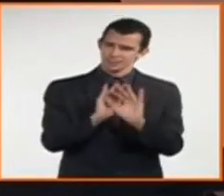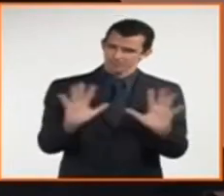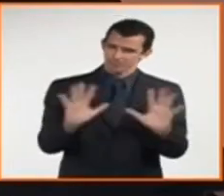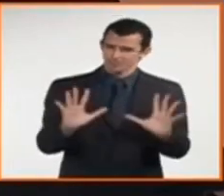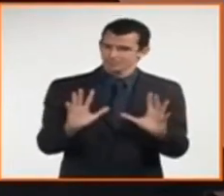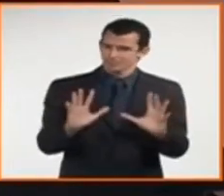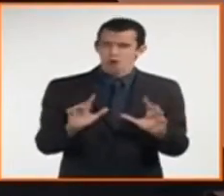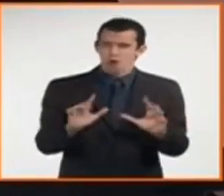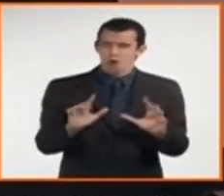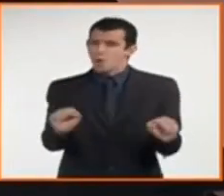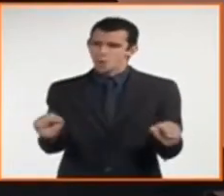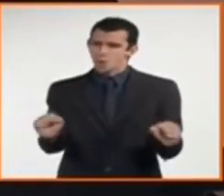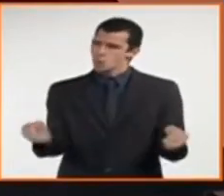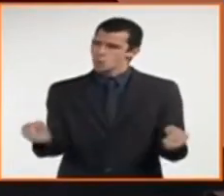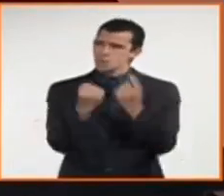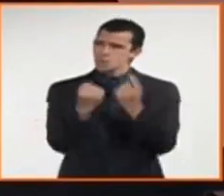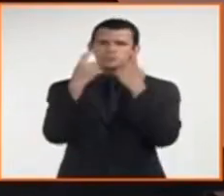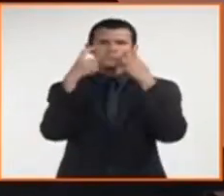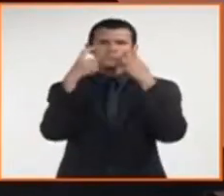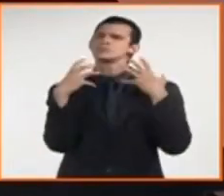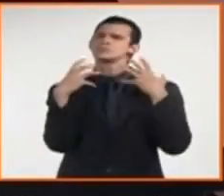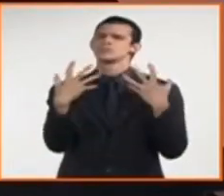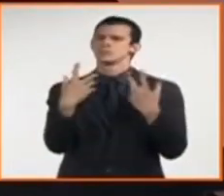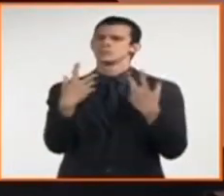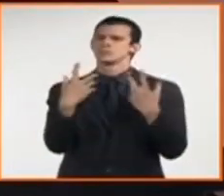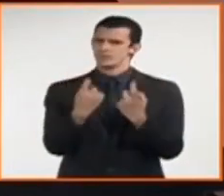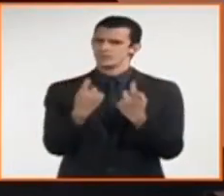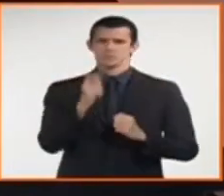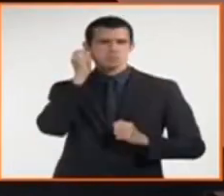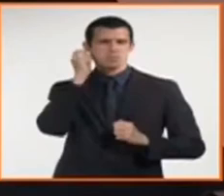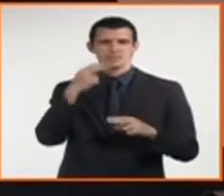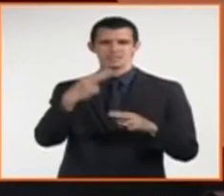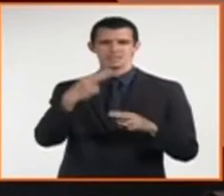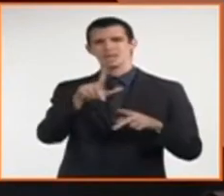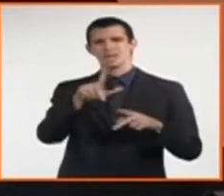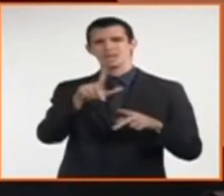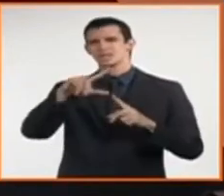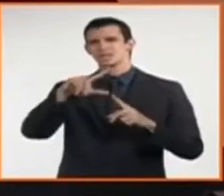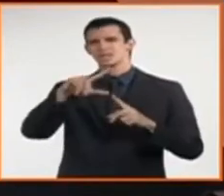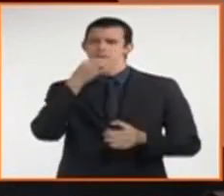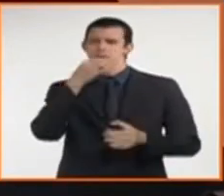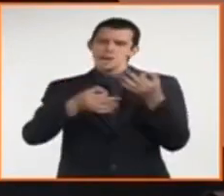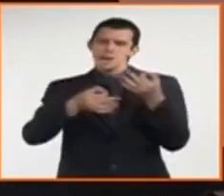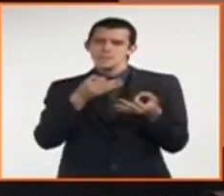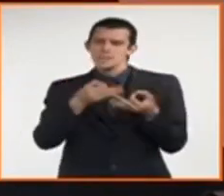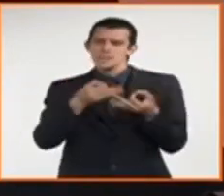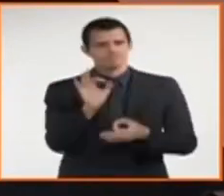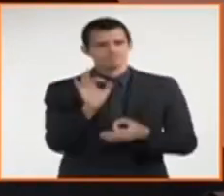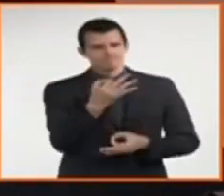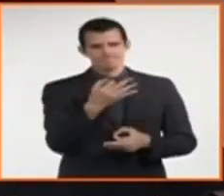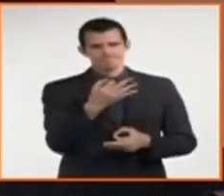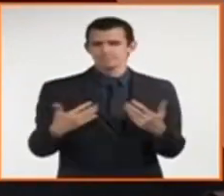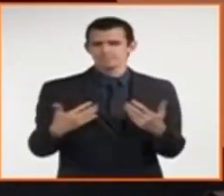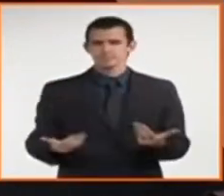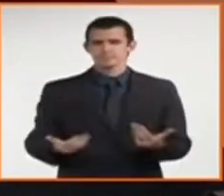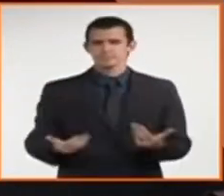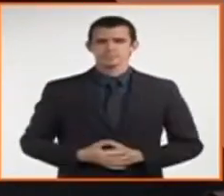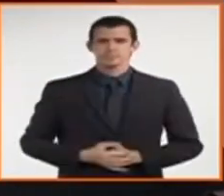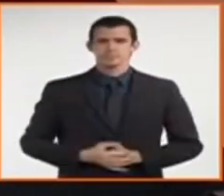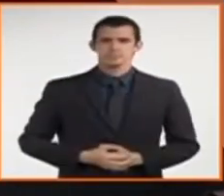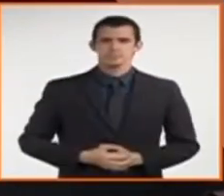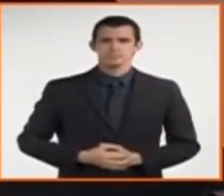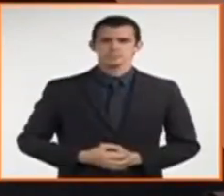y lo decía lille de una manera muy brillante que entremos en el mundo